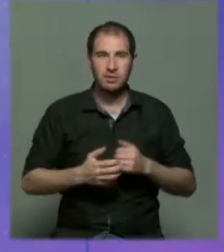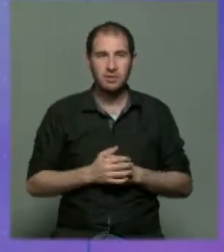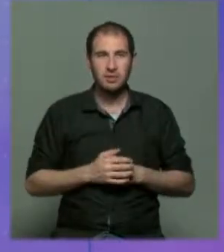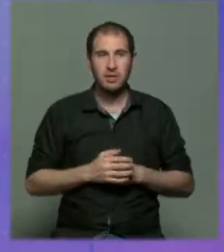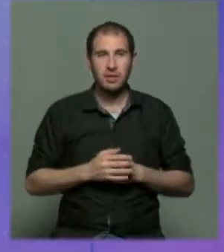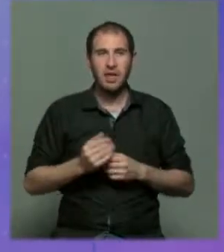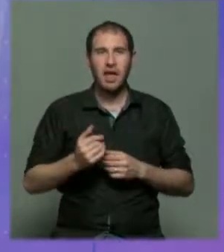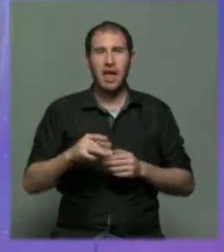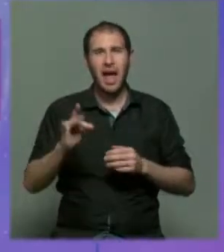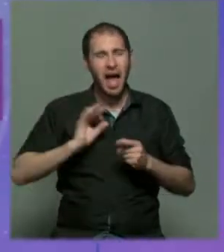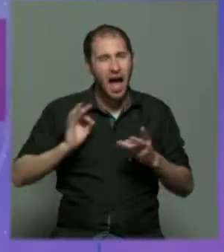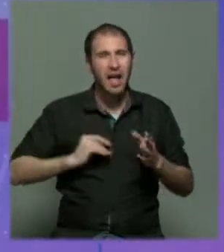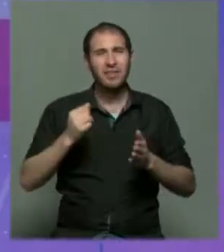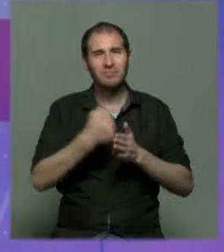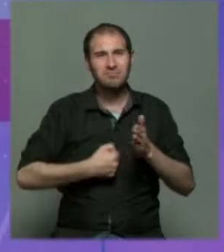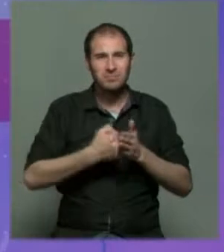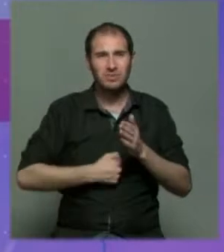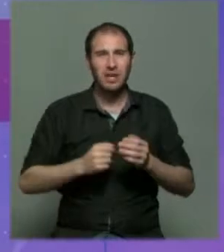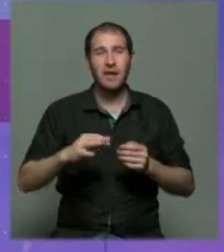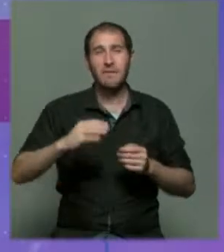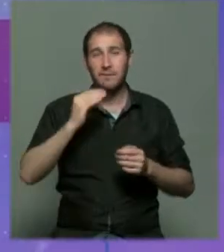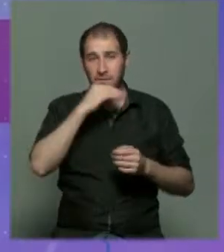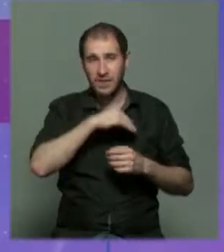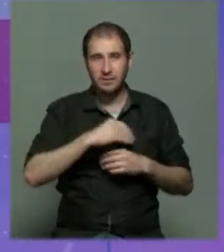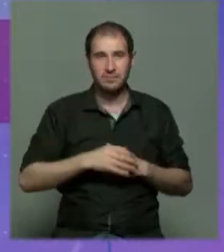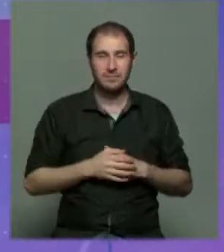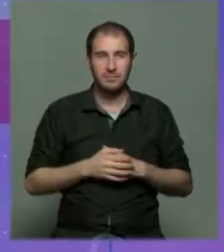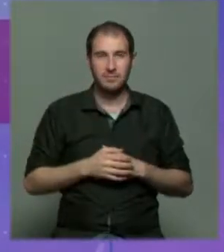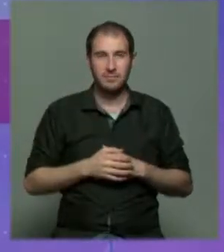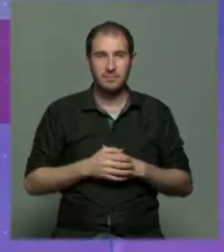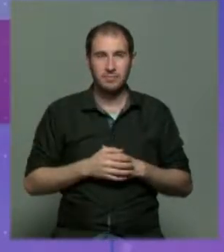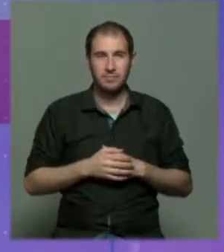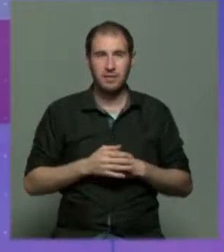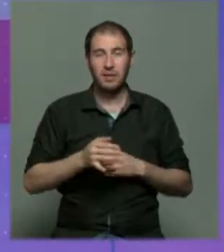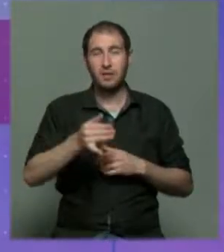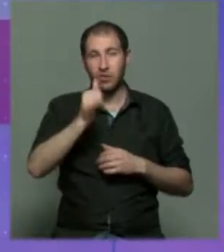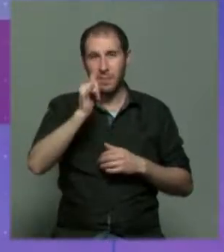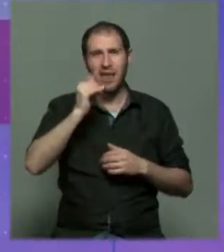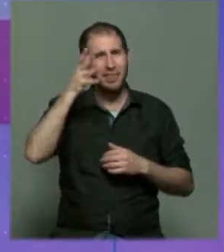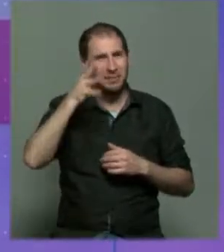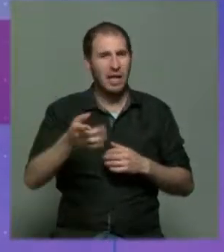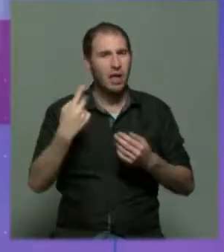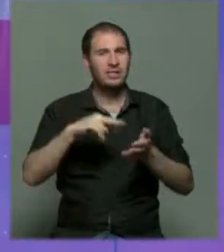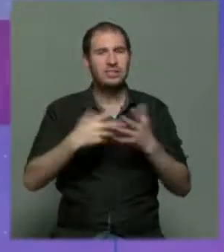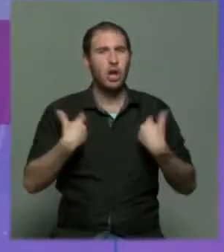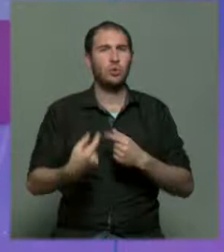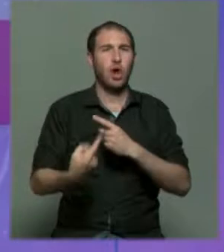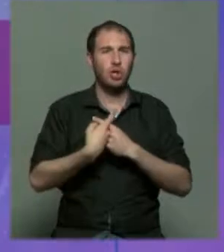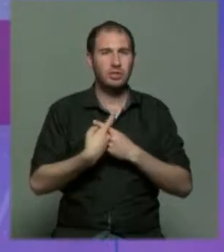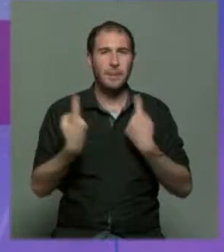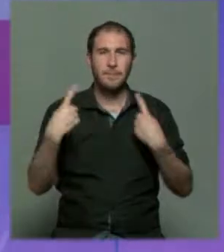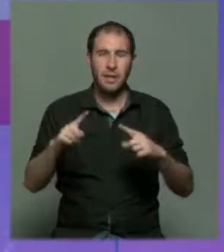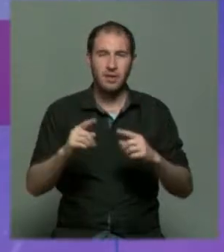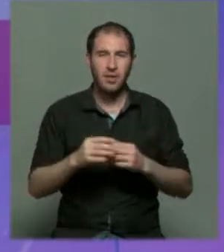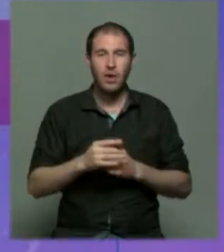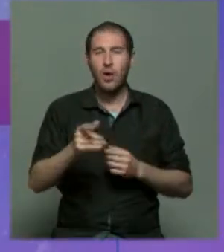durante muchas décadas para demostrar que el vino, obviamente, tomar alcohol en exceso es perjudicial para la salud, pero no